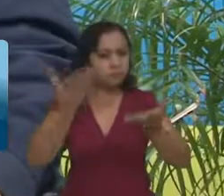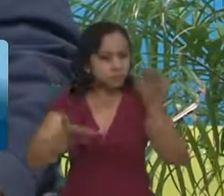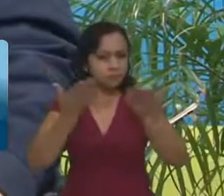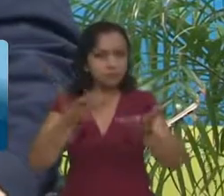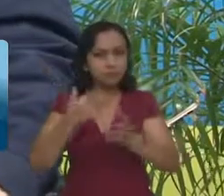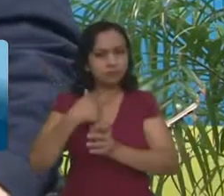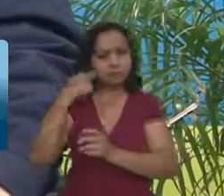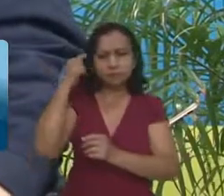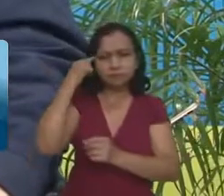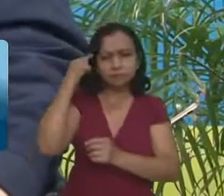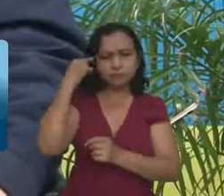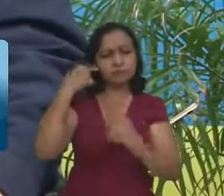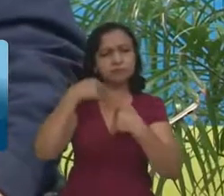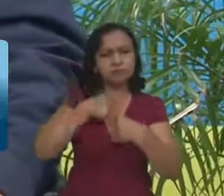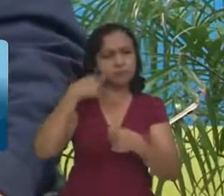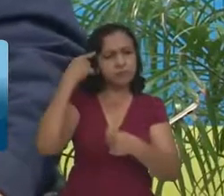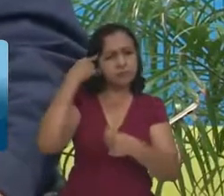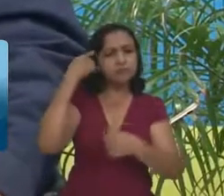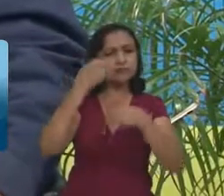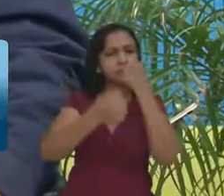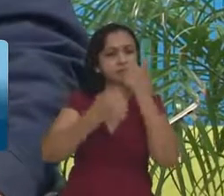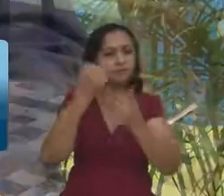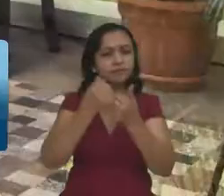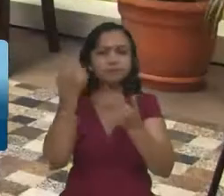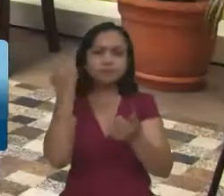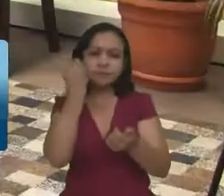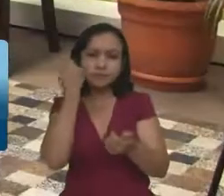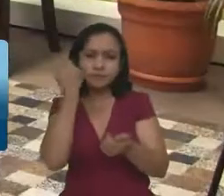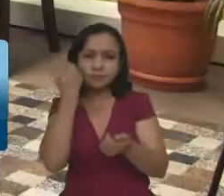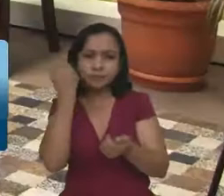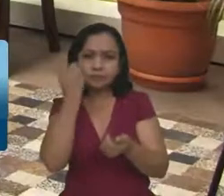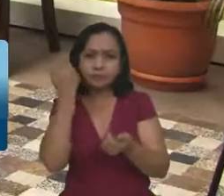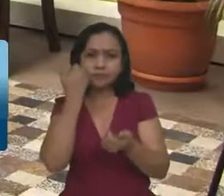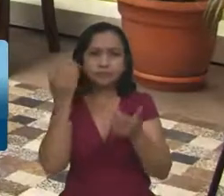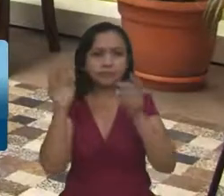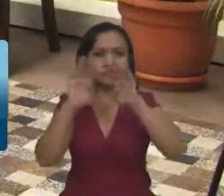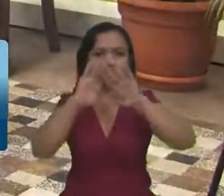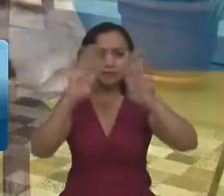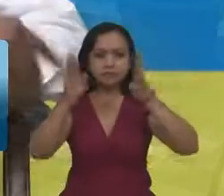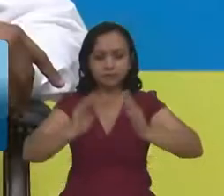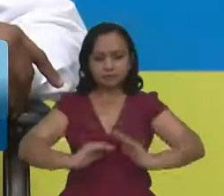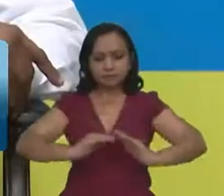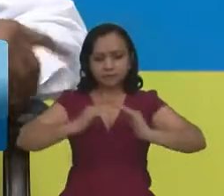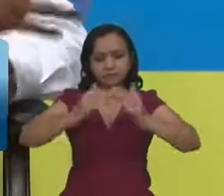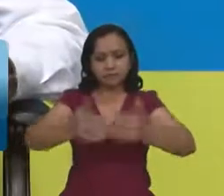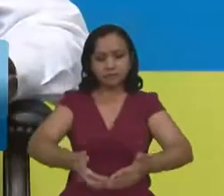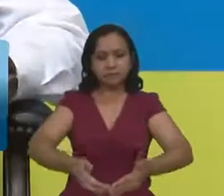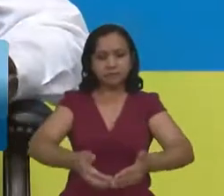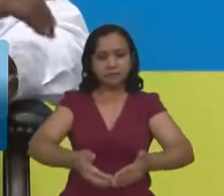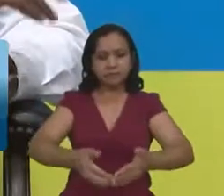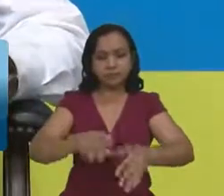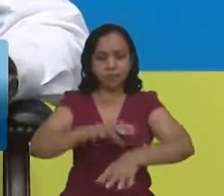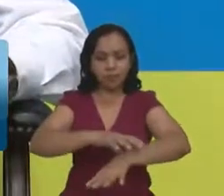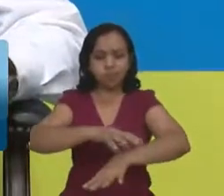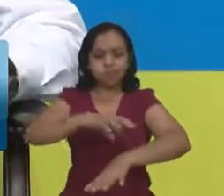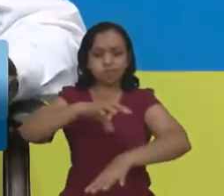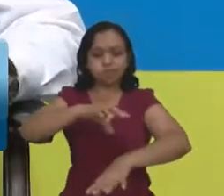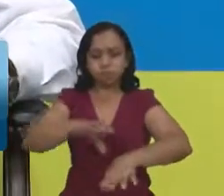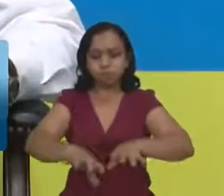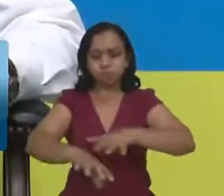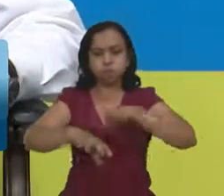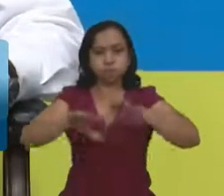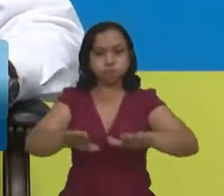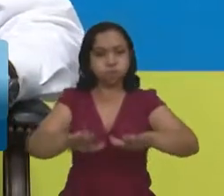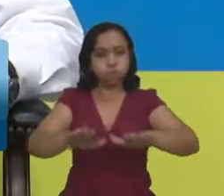esto de las afectaciones o enfermedades en las mujeres embarazadas solo era la preeclampsia, por ejemplo, sí,